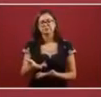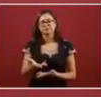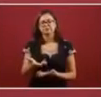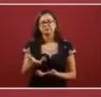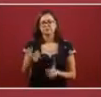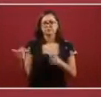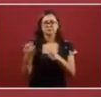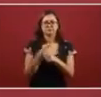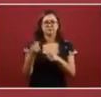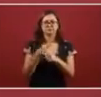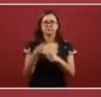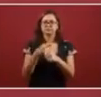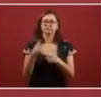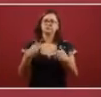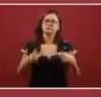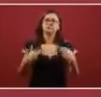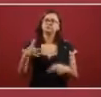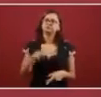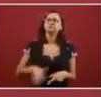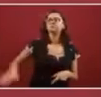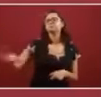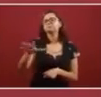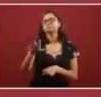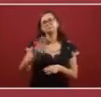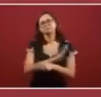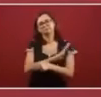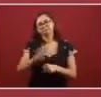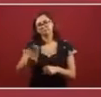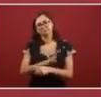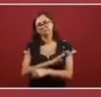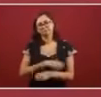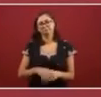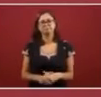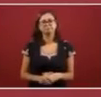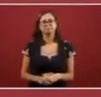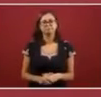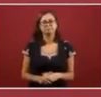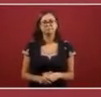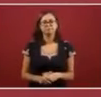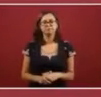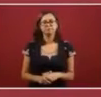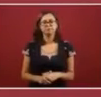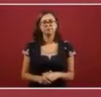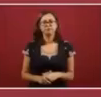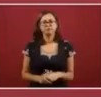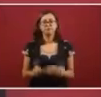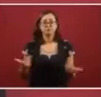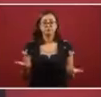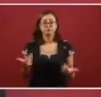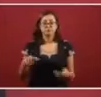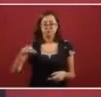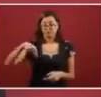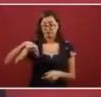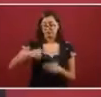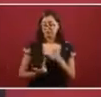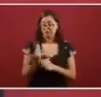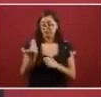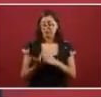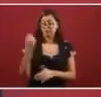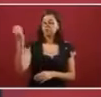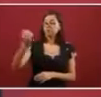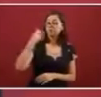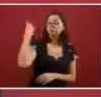el bien colectivo, el bien de la sociedad. Entonces, estas conferencias